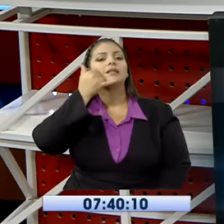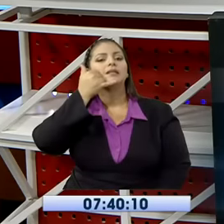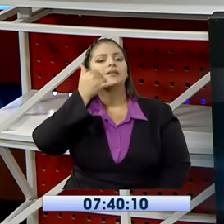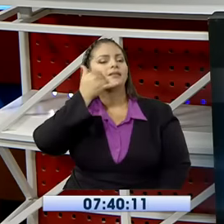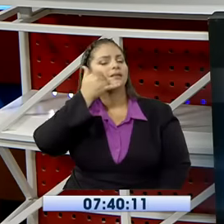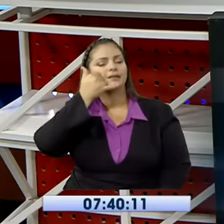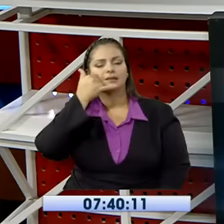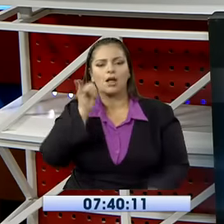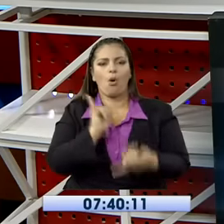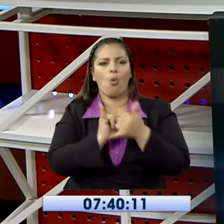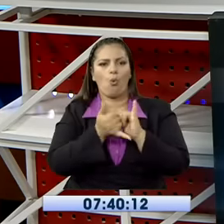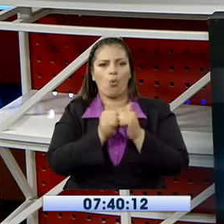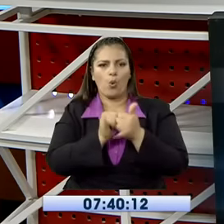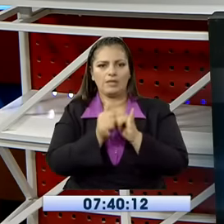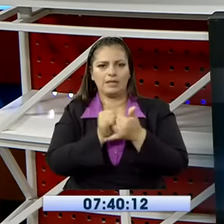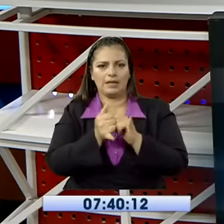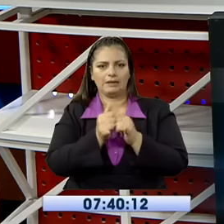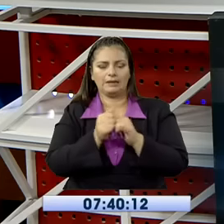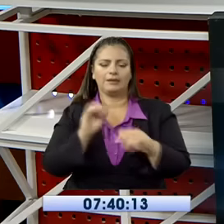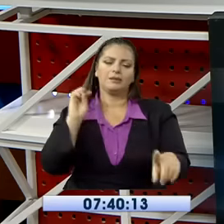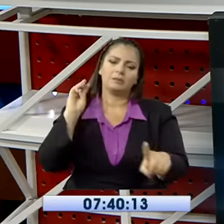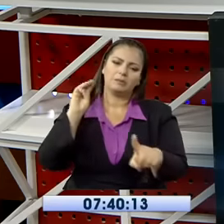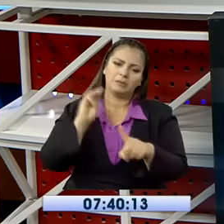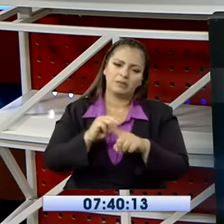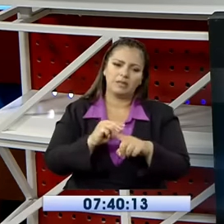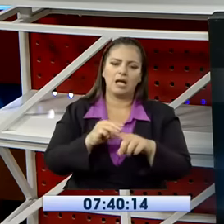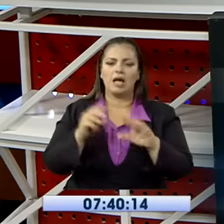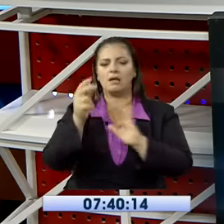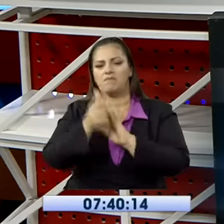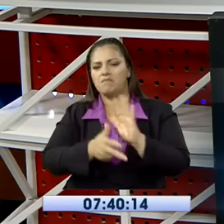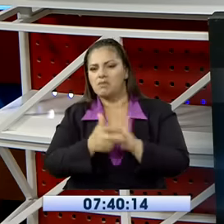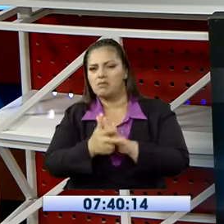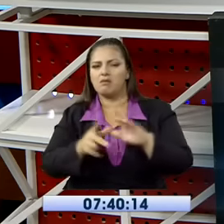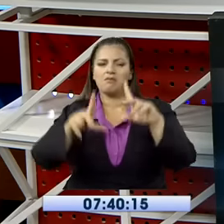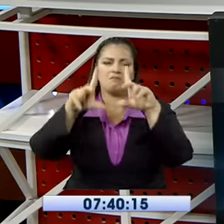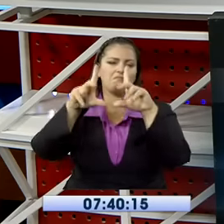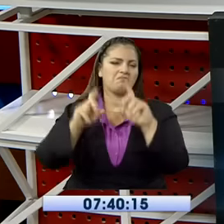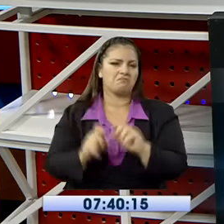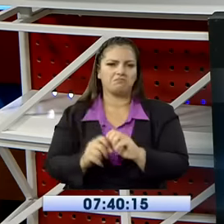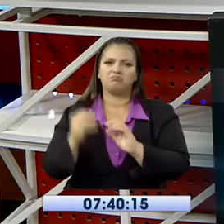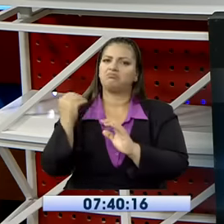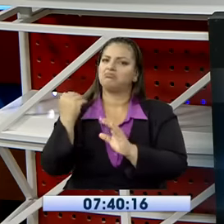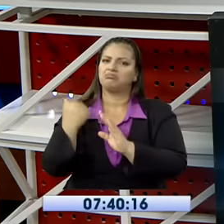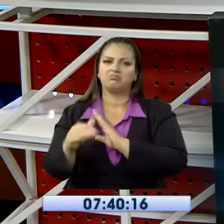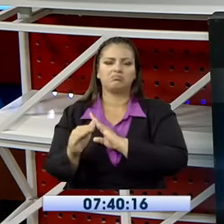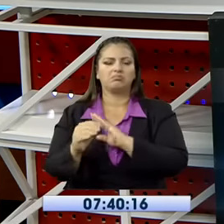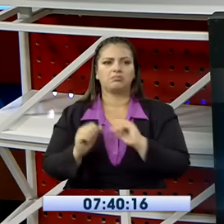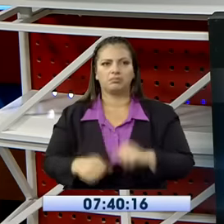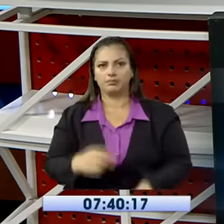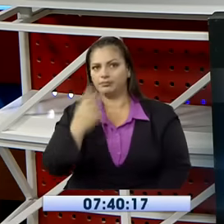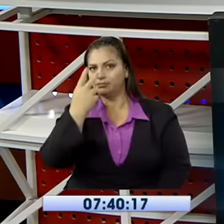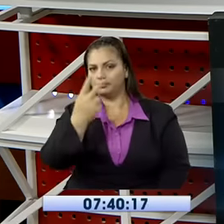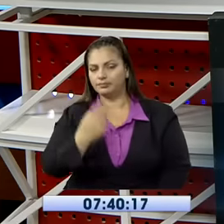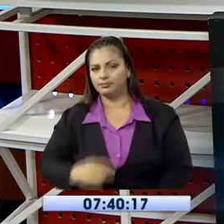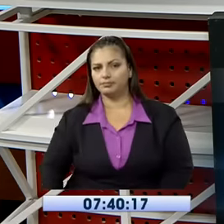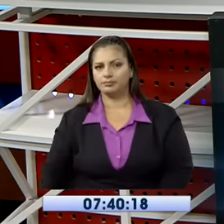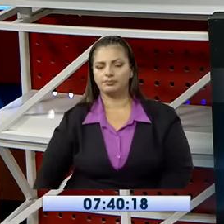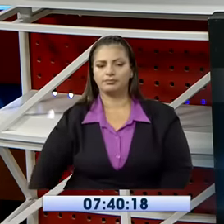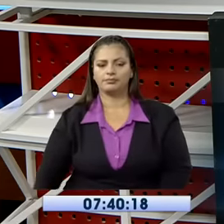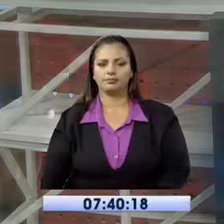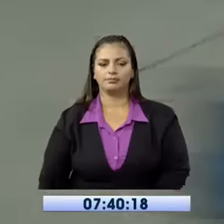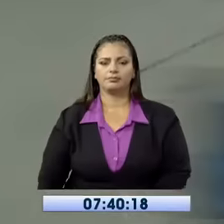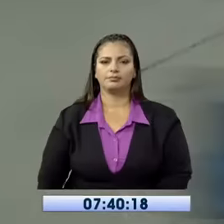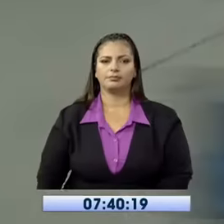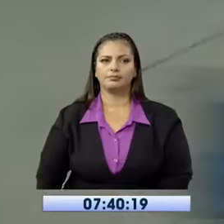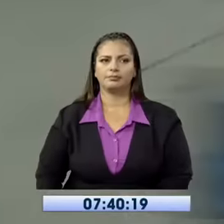sí pueden enviarnos mensajes de texto de WhatsApp videos fotografías como las que les vamos a presentar de inmediato que han sido enviadas